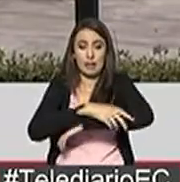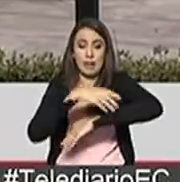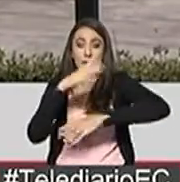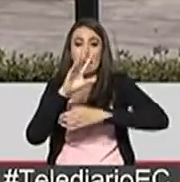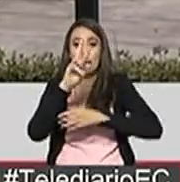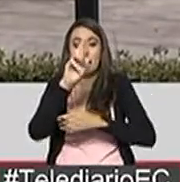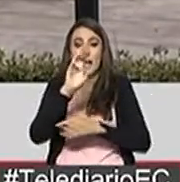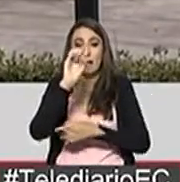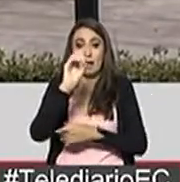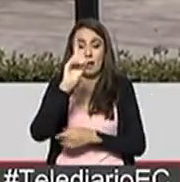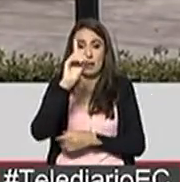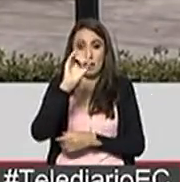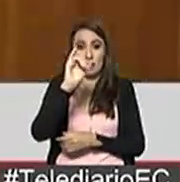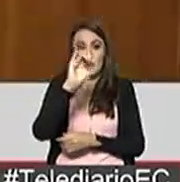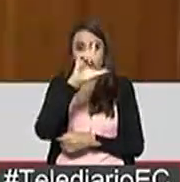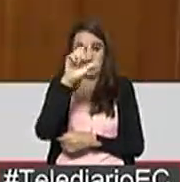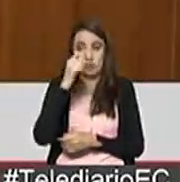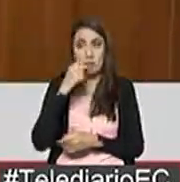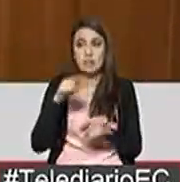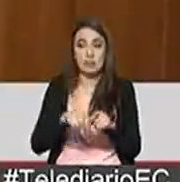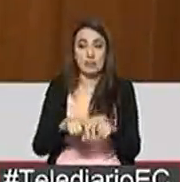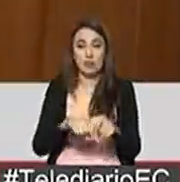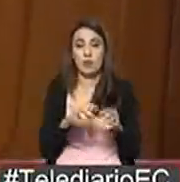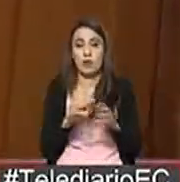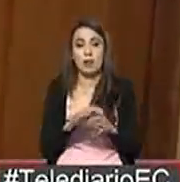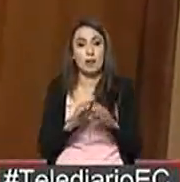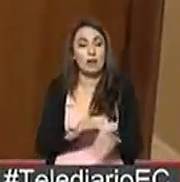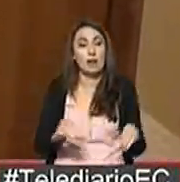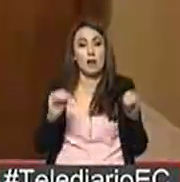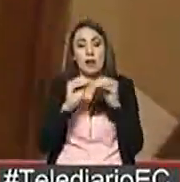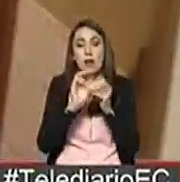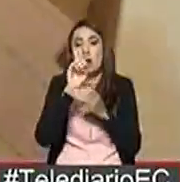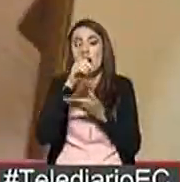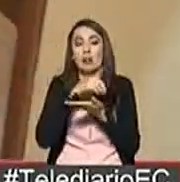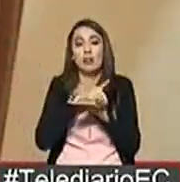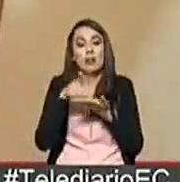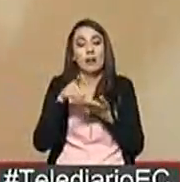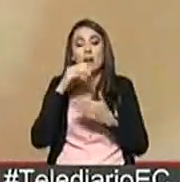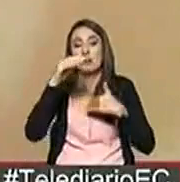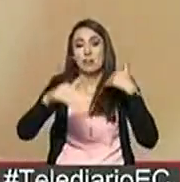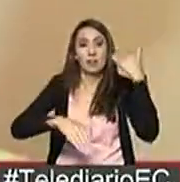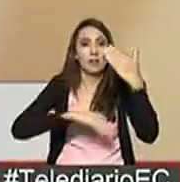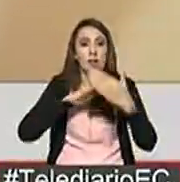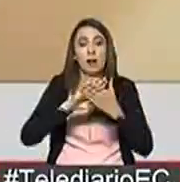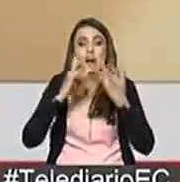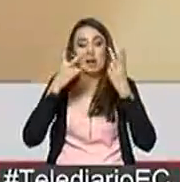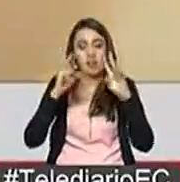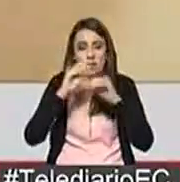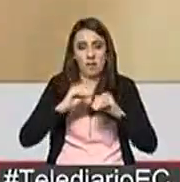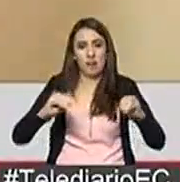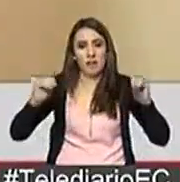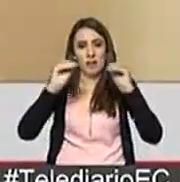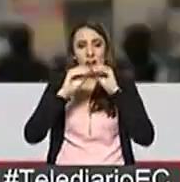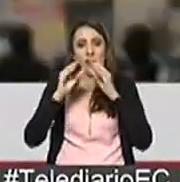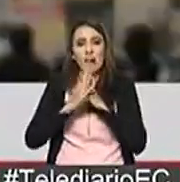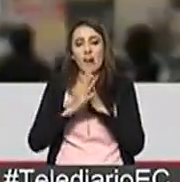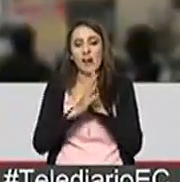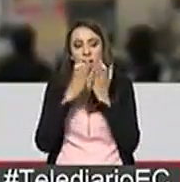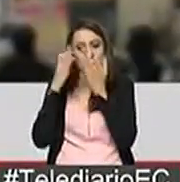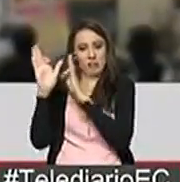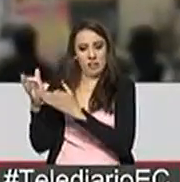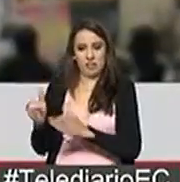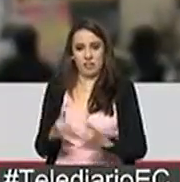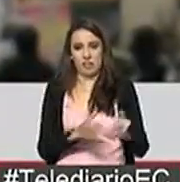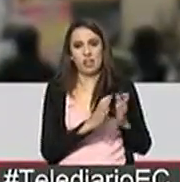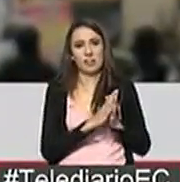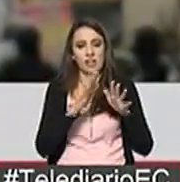izquierda. Y otros hematomas. Tras una semana de reposo médico, se reincorporó al trabajo, pero continúa con fisioterapia. Durante los